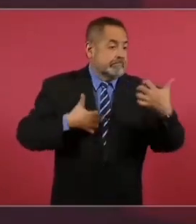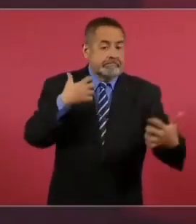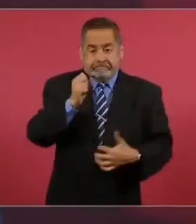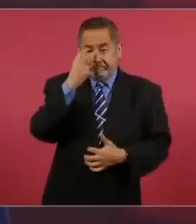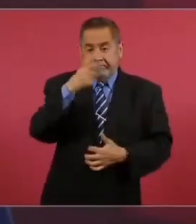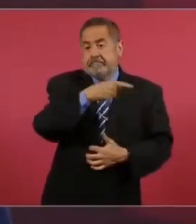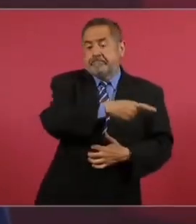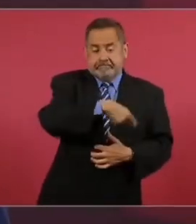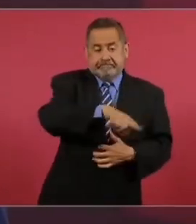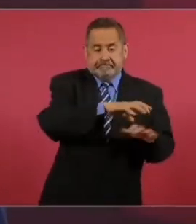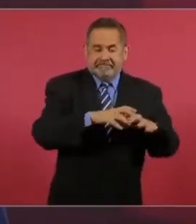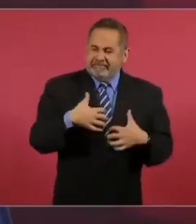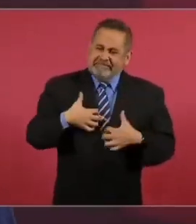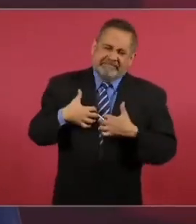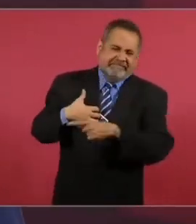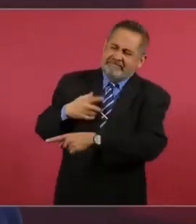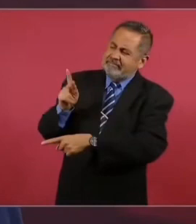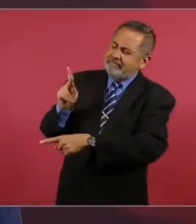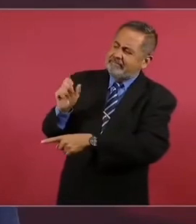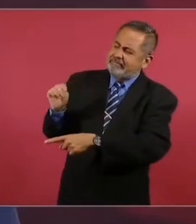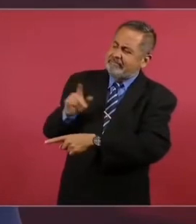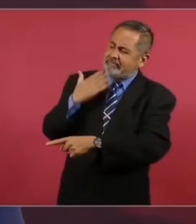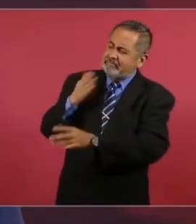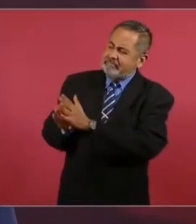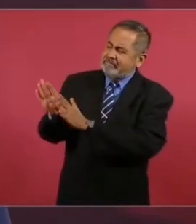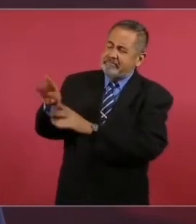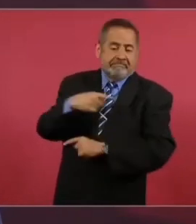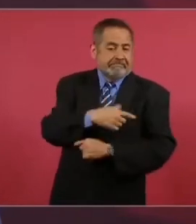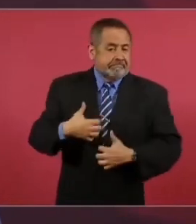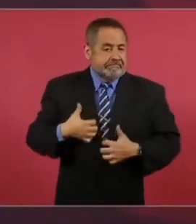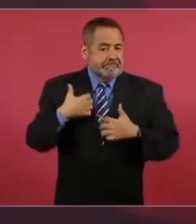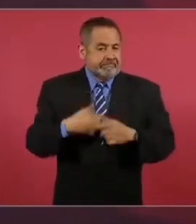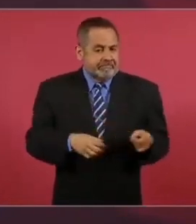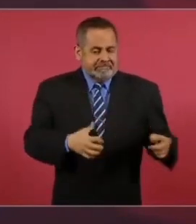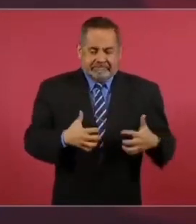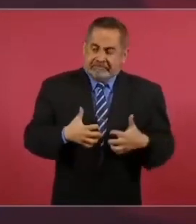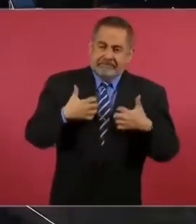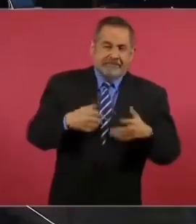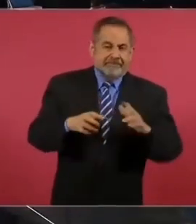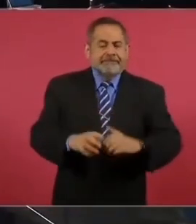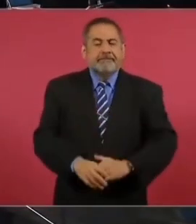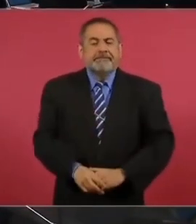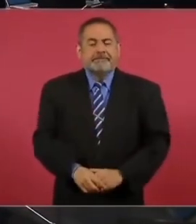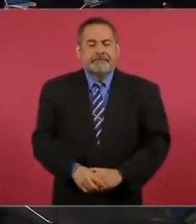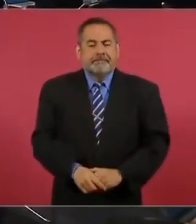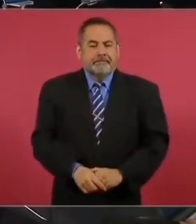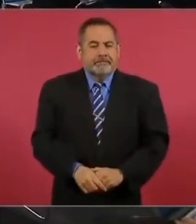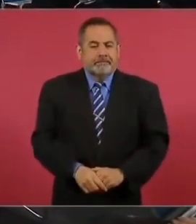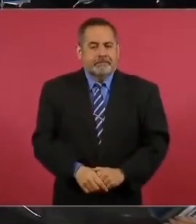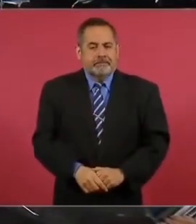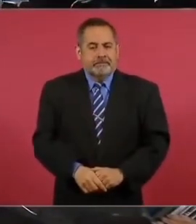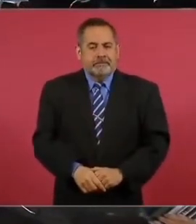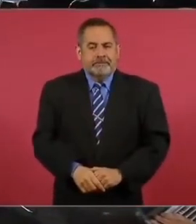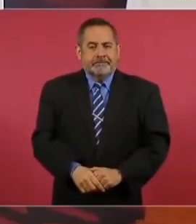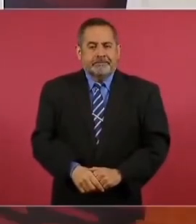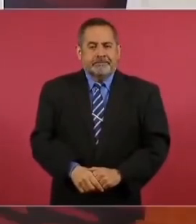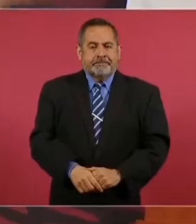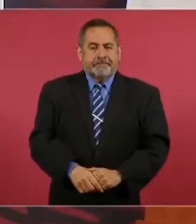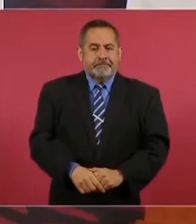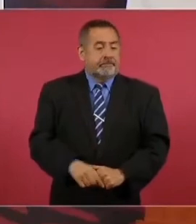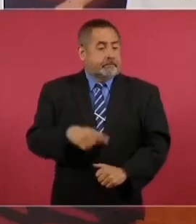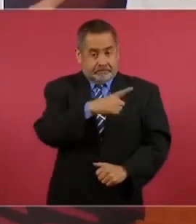les choca me choca diría una amiga este